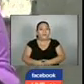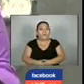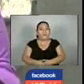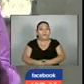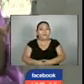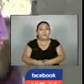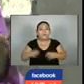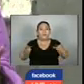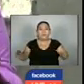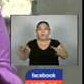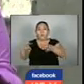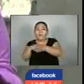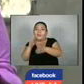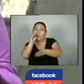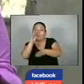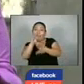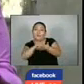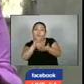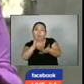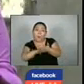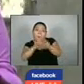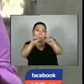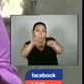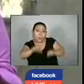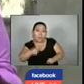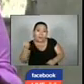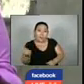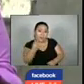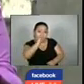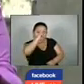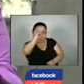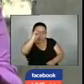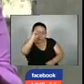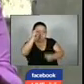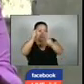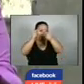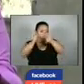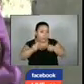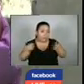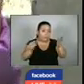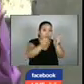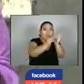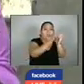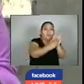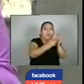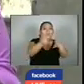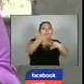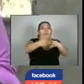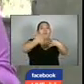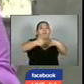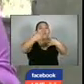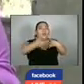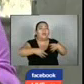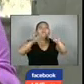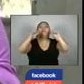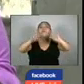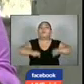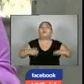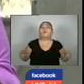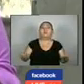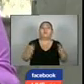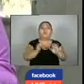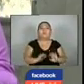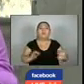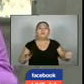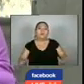lugar, el comité dice, por favor, asigne recursos humanos, técnicos y financieros para la aplicación de una ley que dé efectividad a los derechos humanos de la niñez y